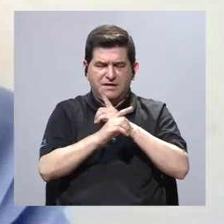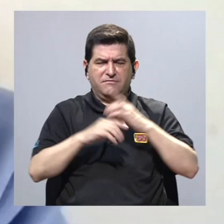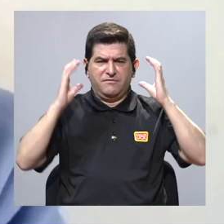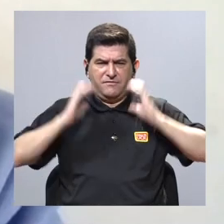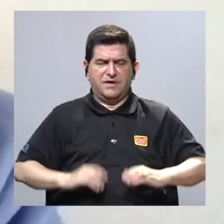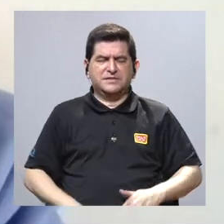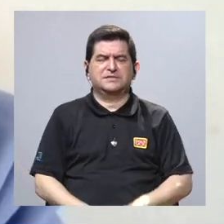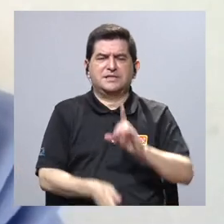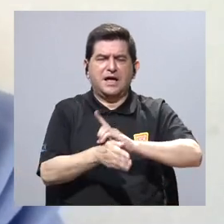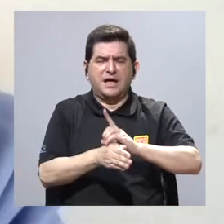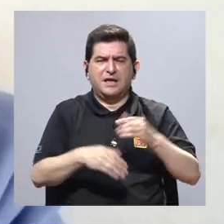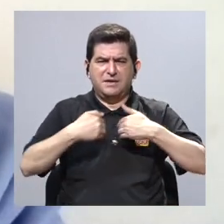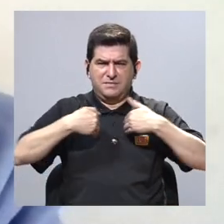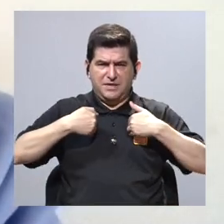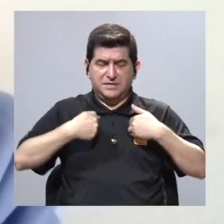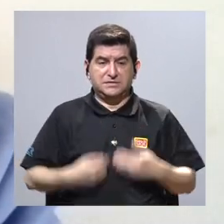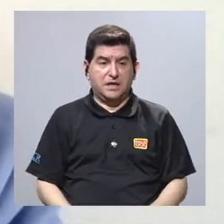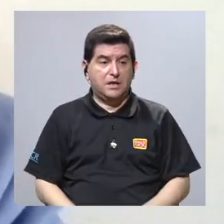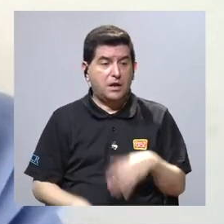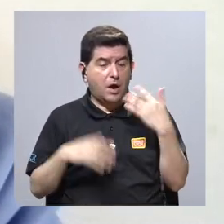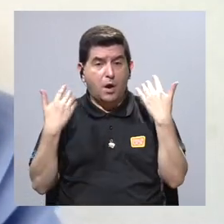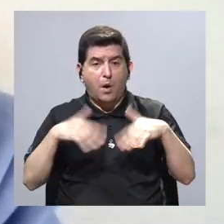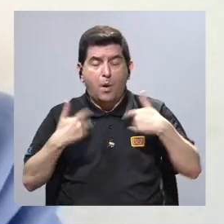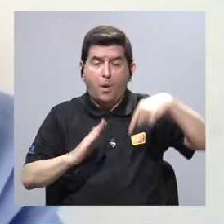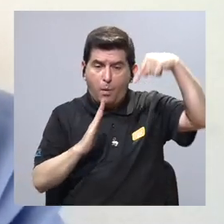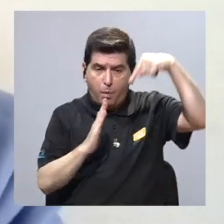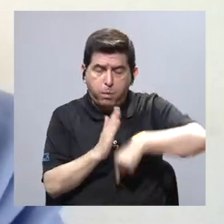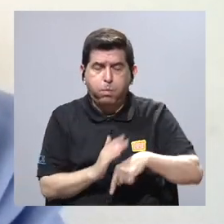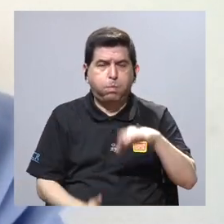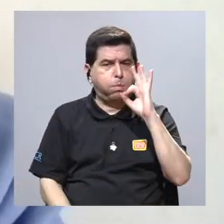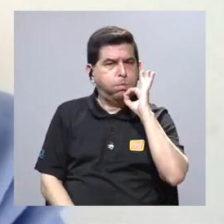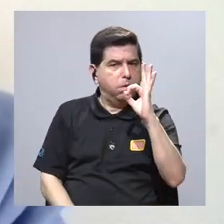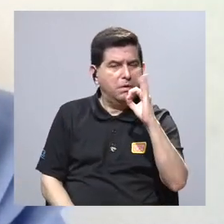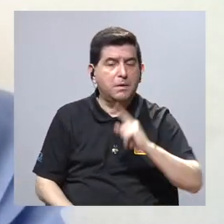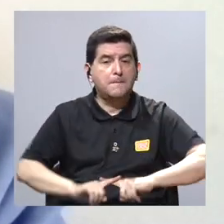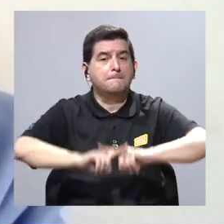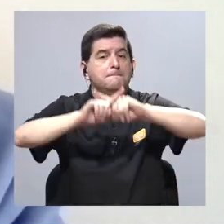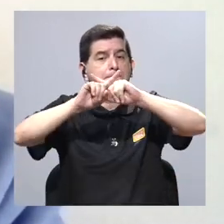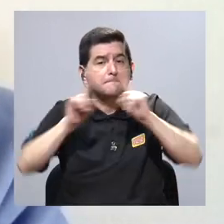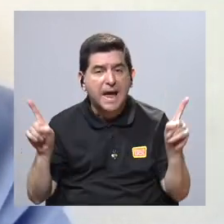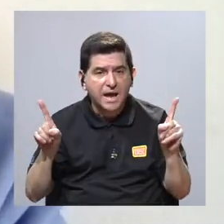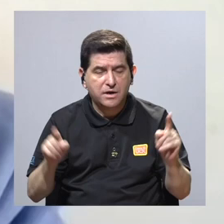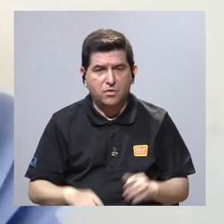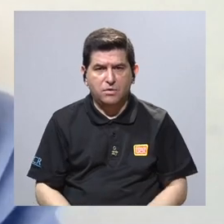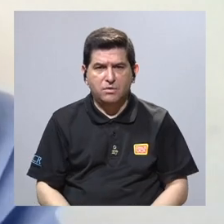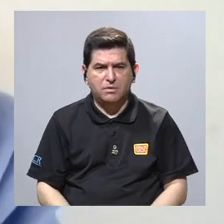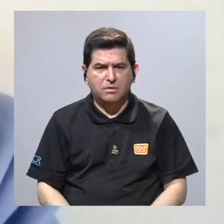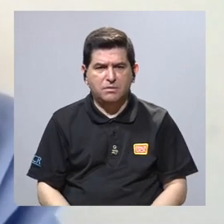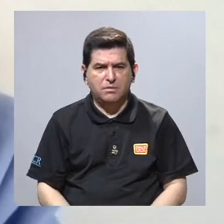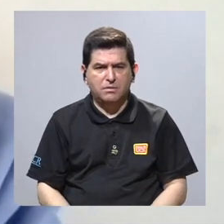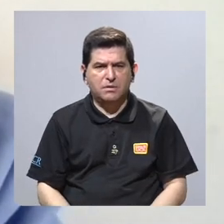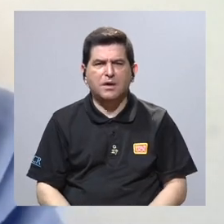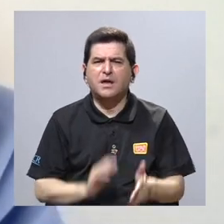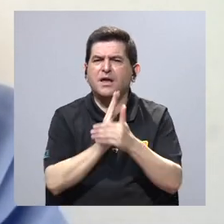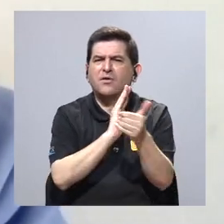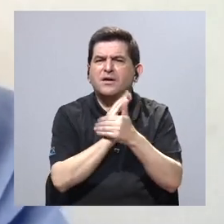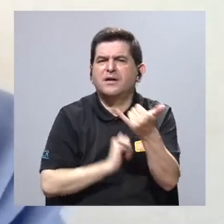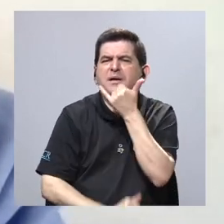veterinaria, nunca había visto yo tanta profundidad y tanta belleza, ¿verdad? Pero, Dios mío, ¿qué pasa con las